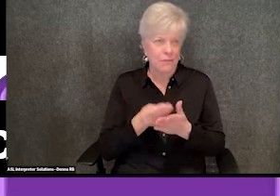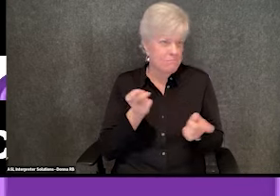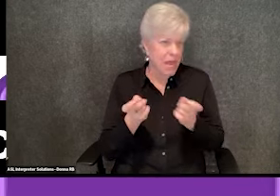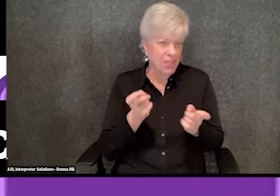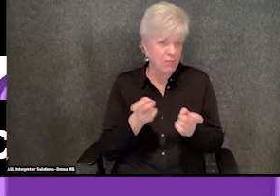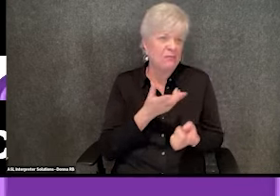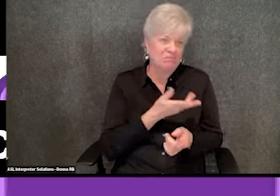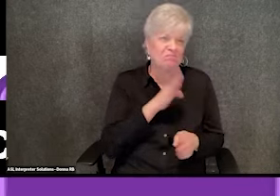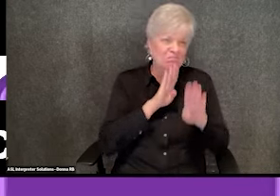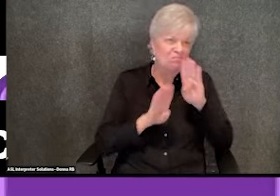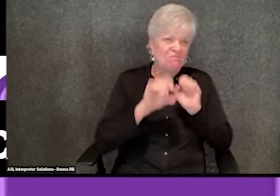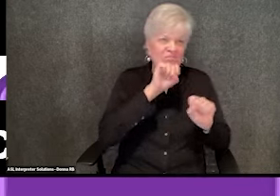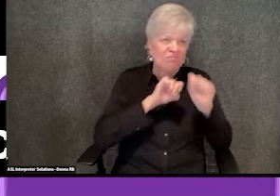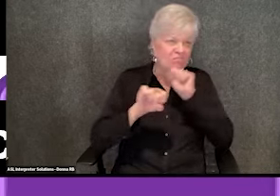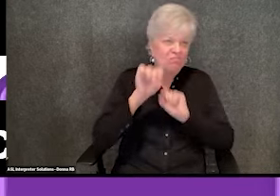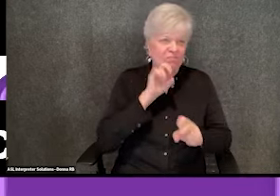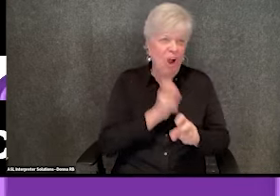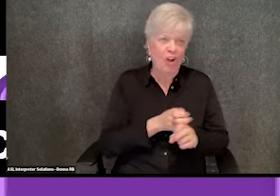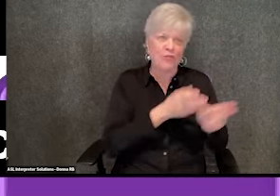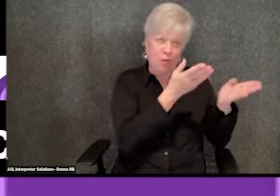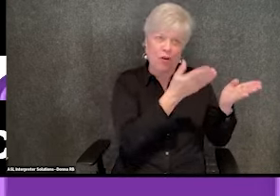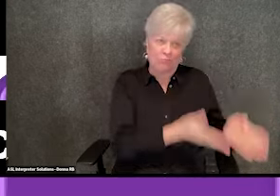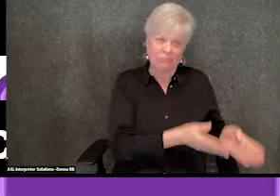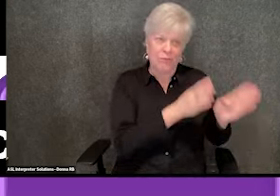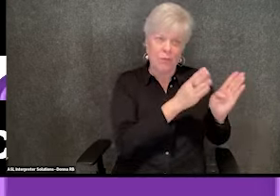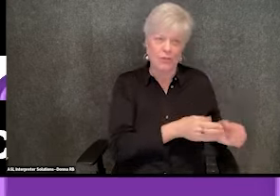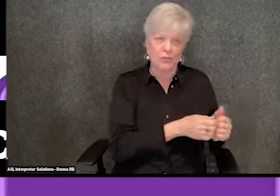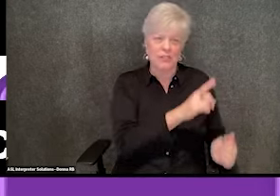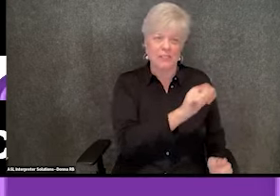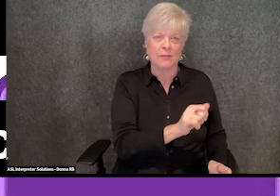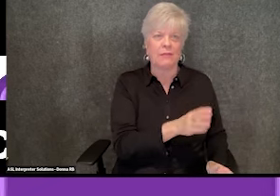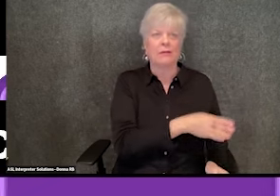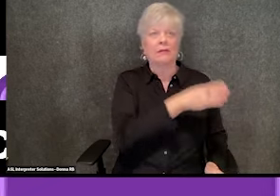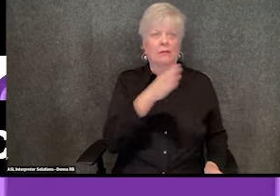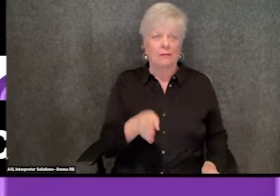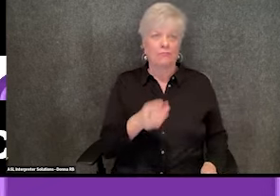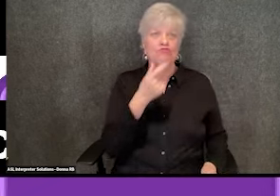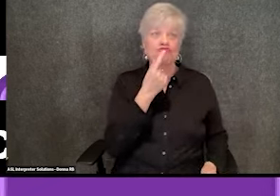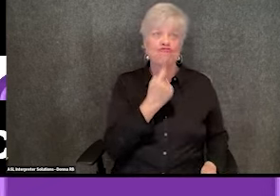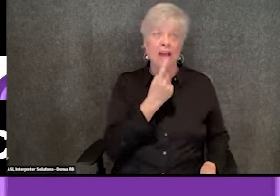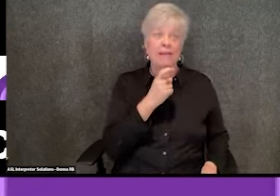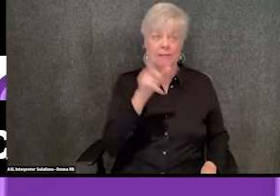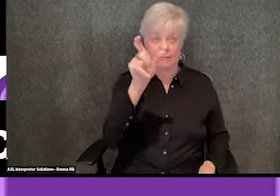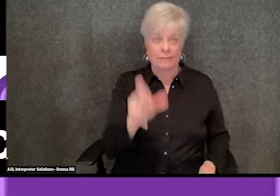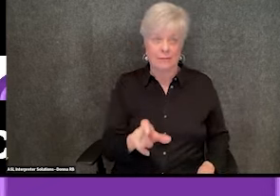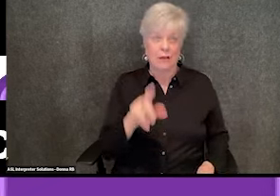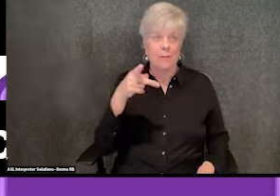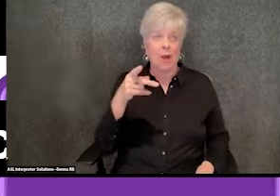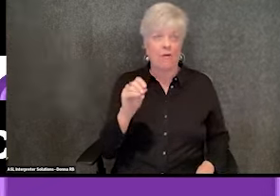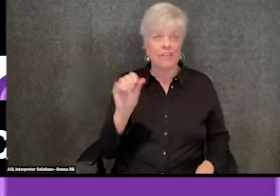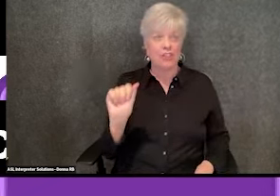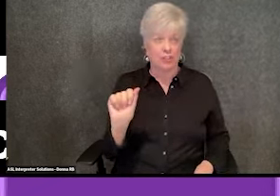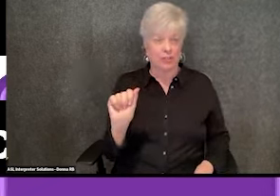si el manejo económico es algo del desafío. En la columna, así